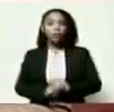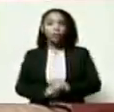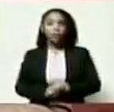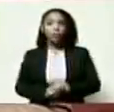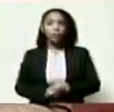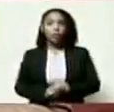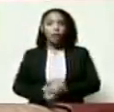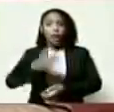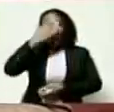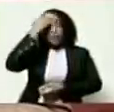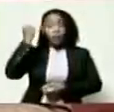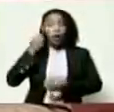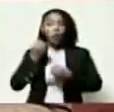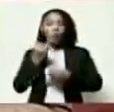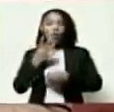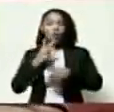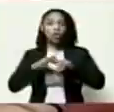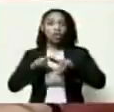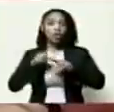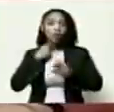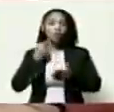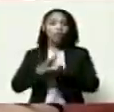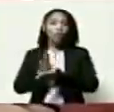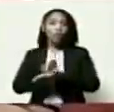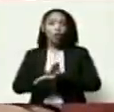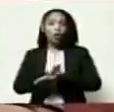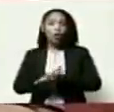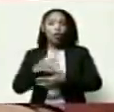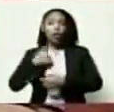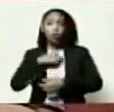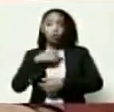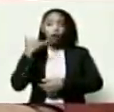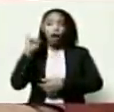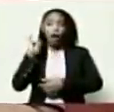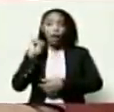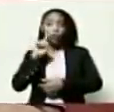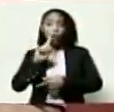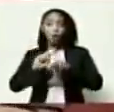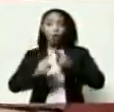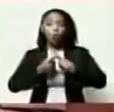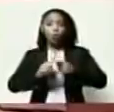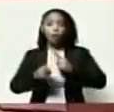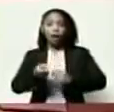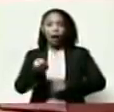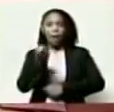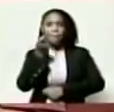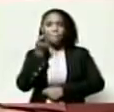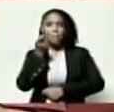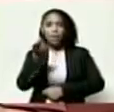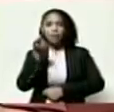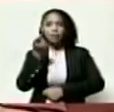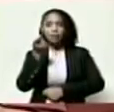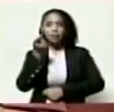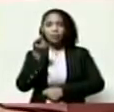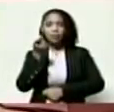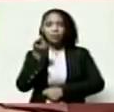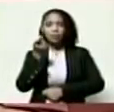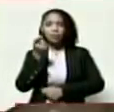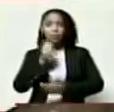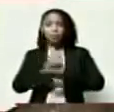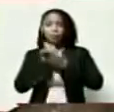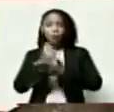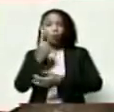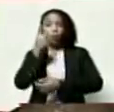Y se les olvida cuántos niños han fallecido. Y Liz, nosotros tenemos una cosa, que jamás, para ayudar a